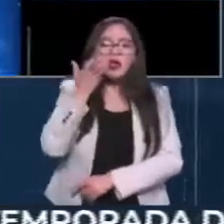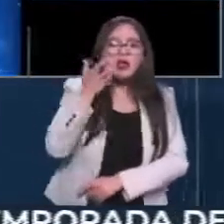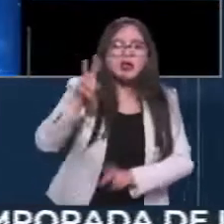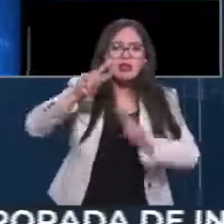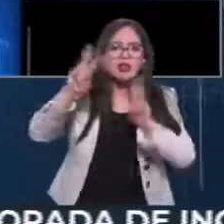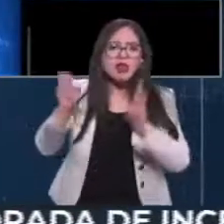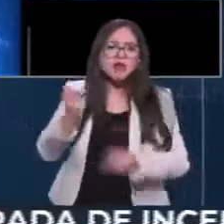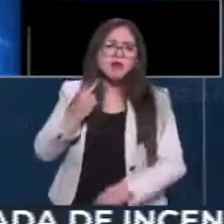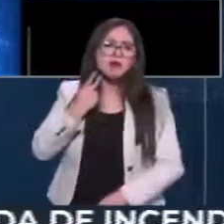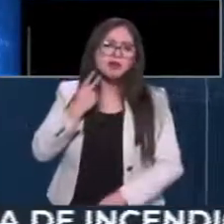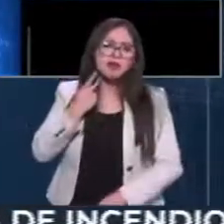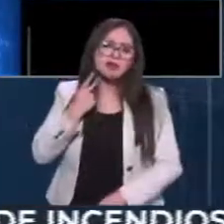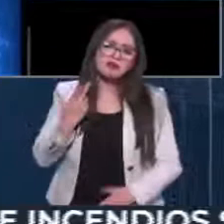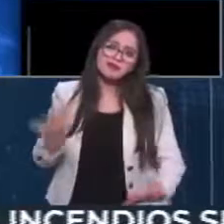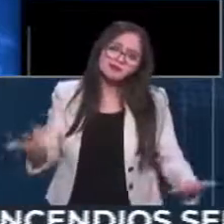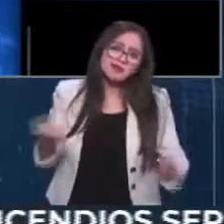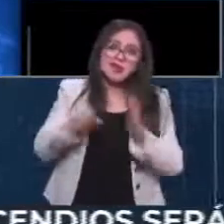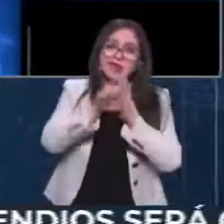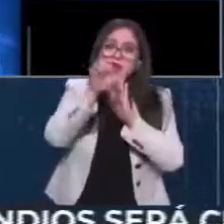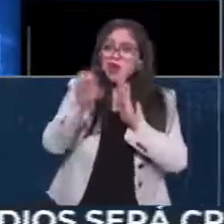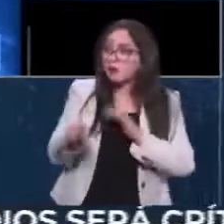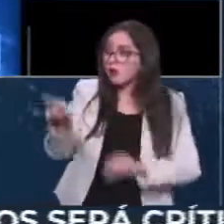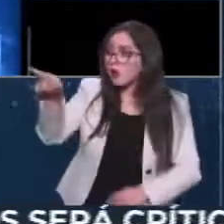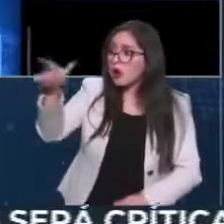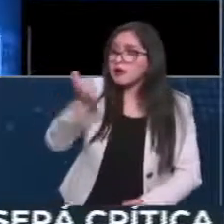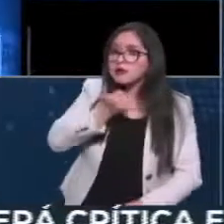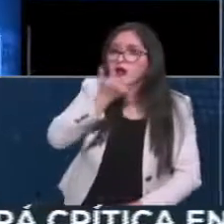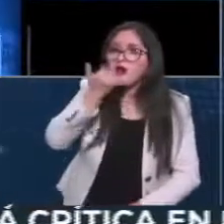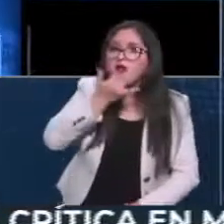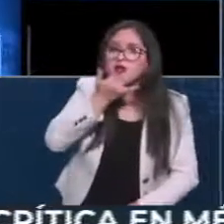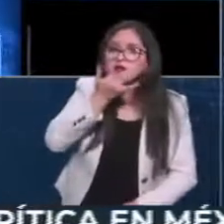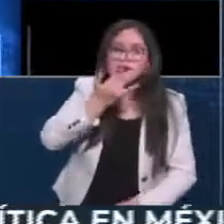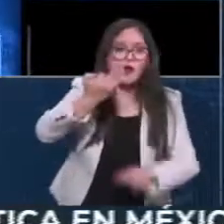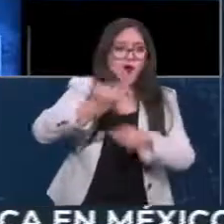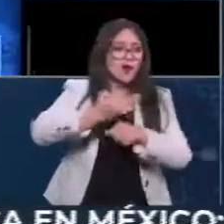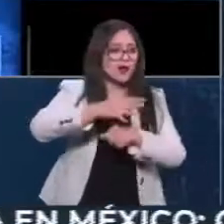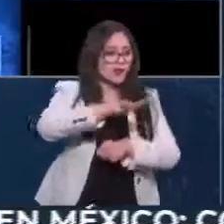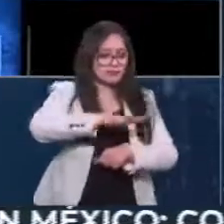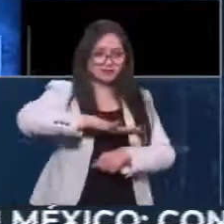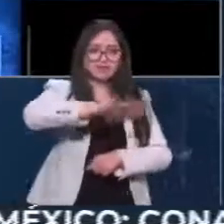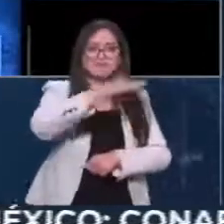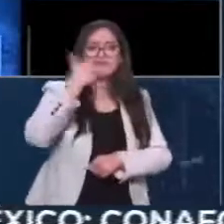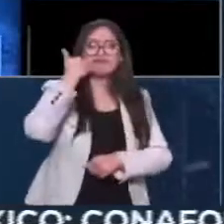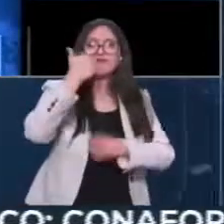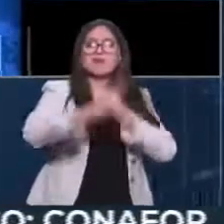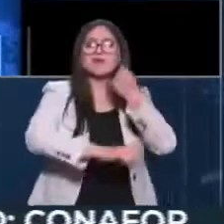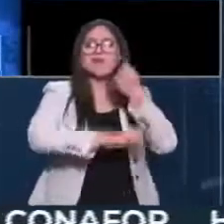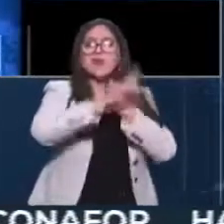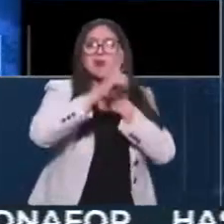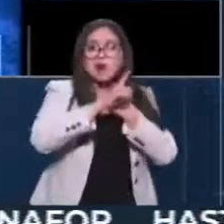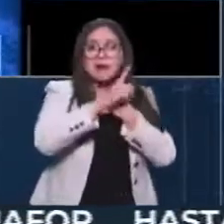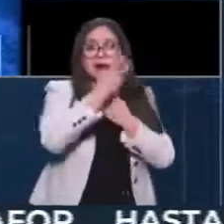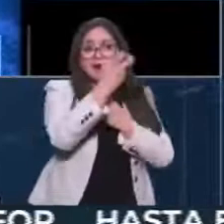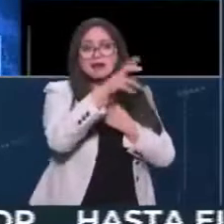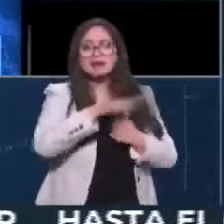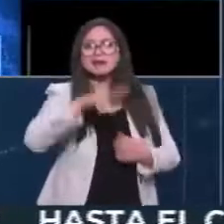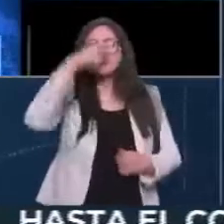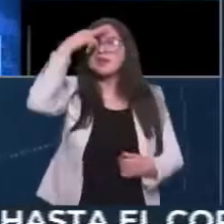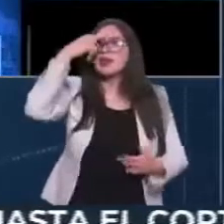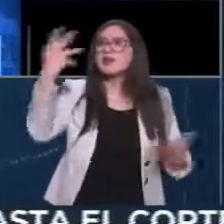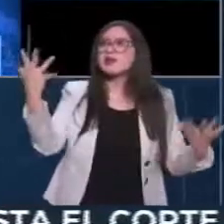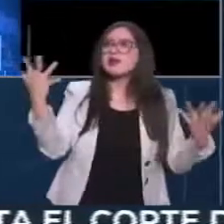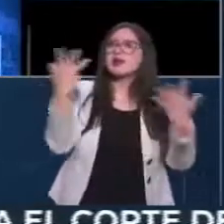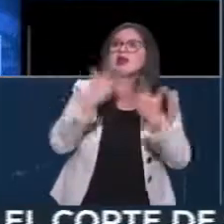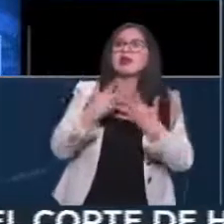que garrafal, lo estamos pagando todos los mexicanos. Entonces, esa es la historia, porque no hay una fiscalización, no nos ayuda